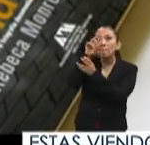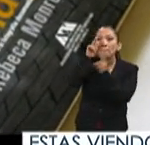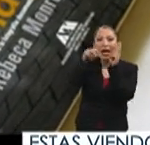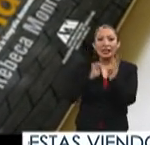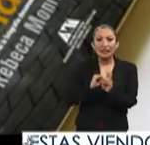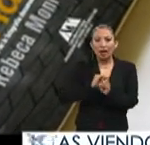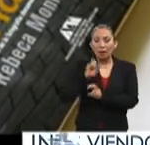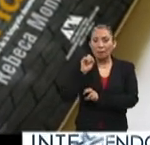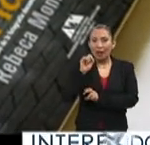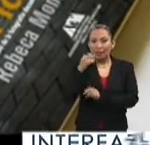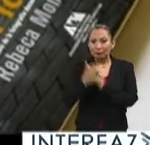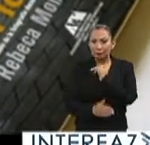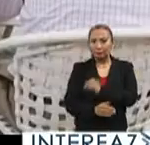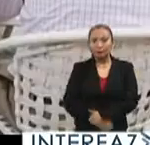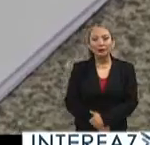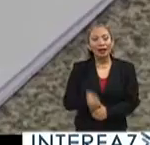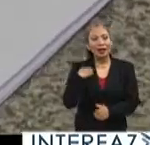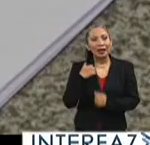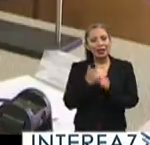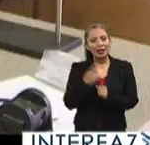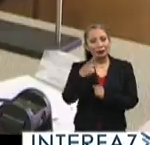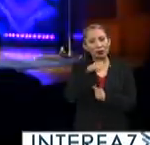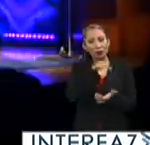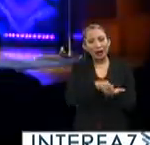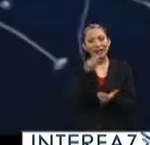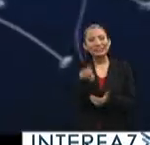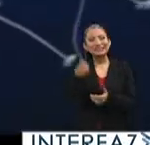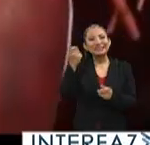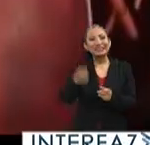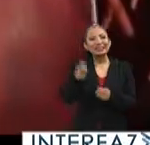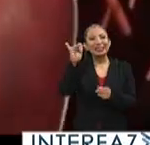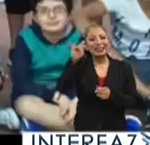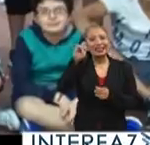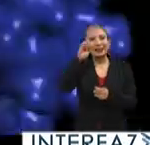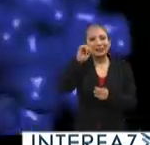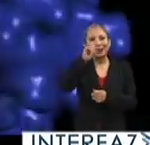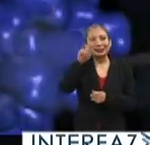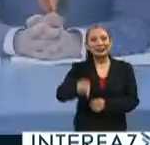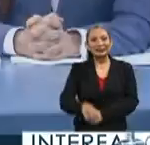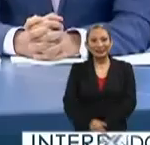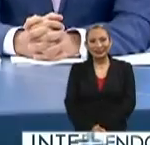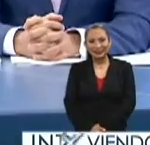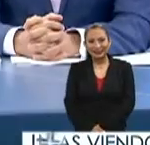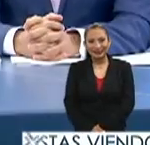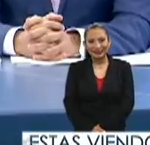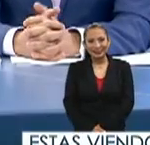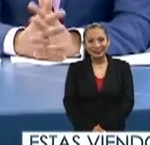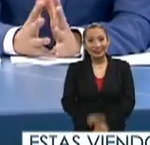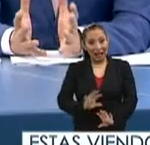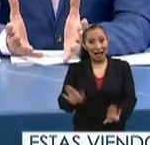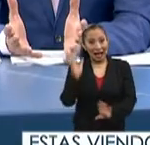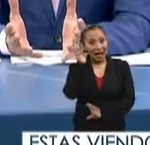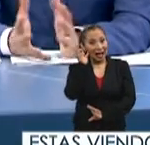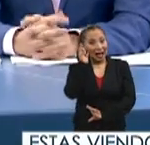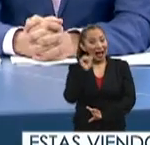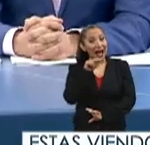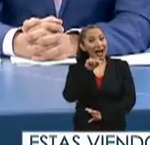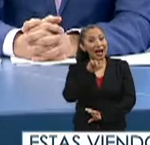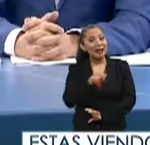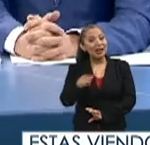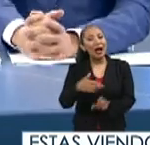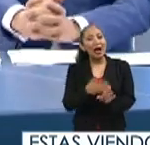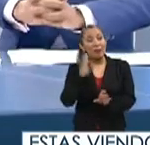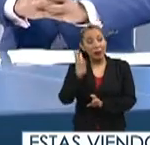fines del siglo XX. Quédate en tu lugar porque esto es Interfaz. Pues ya escucharon a Ana Cristina Olvera,